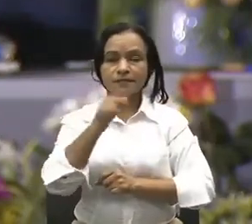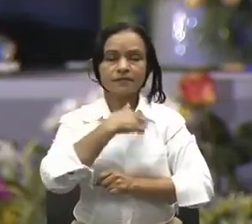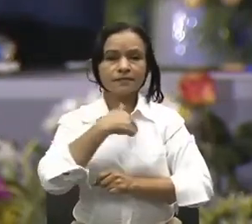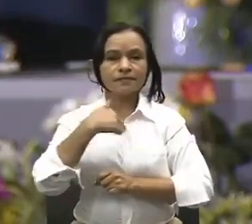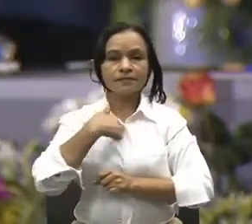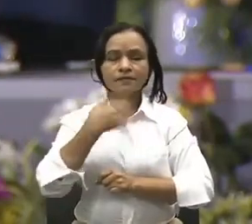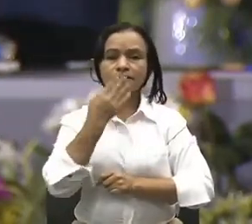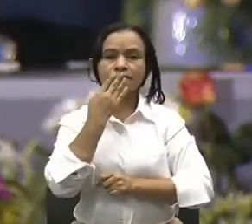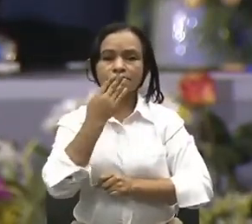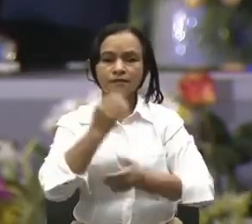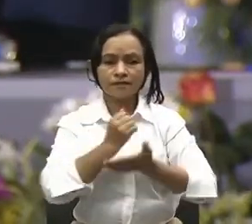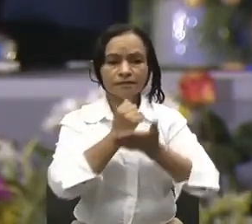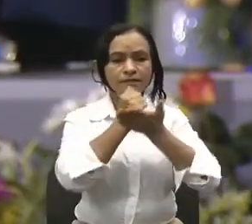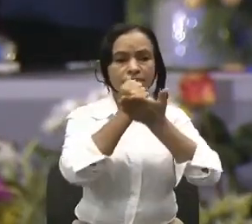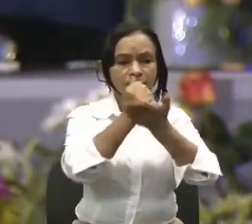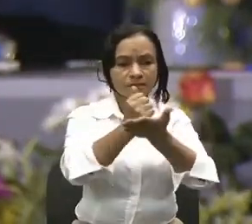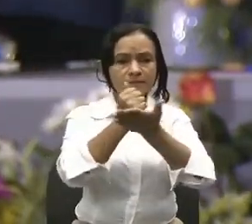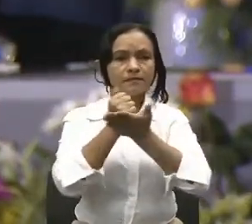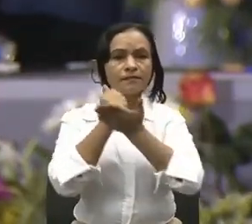llevar bienestar,